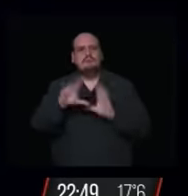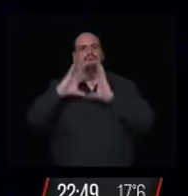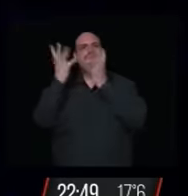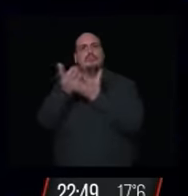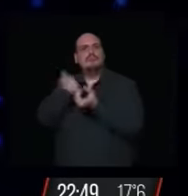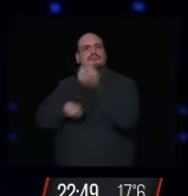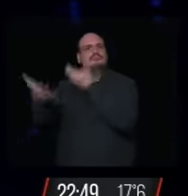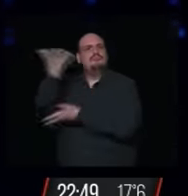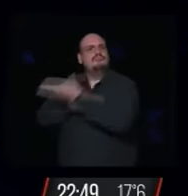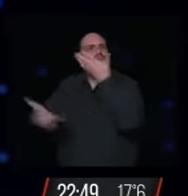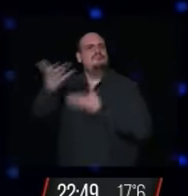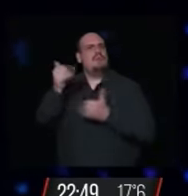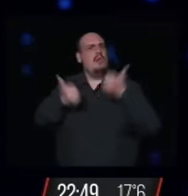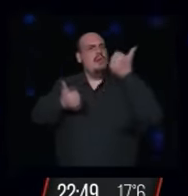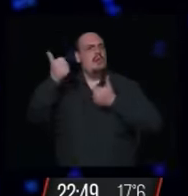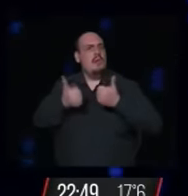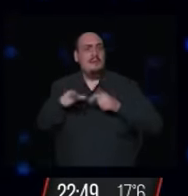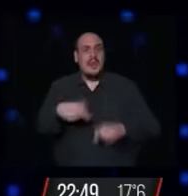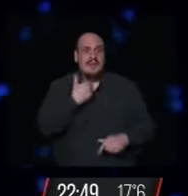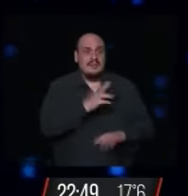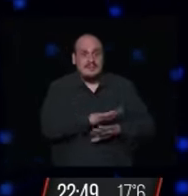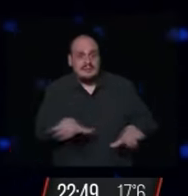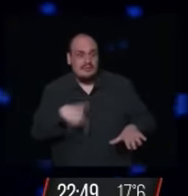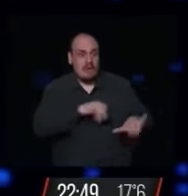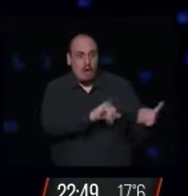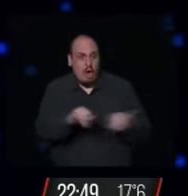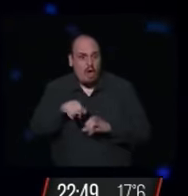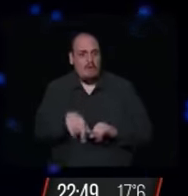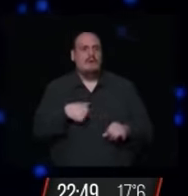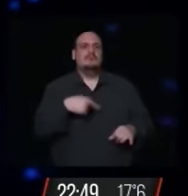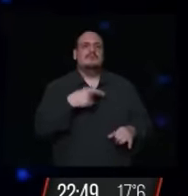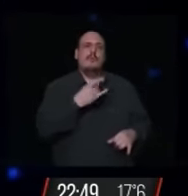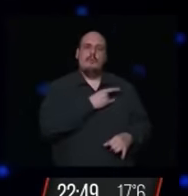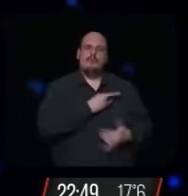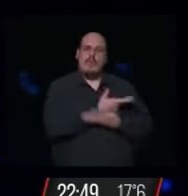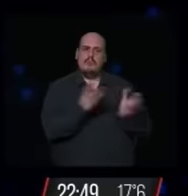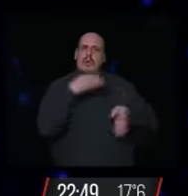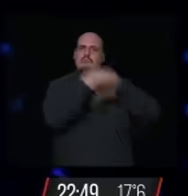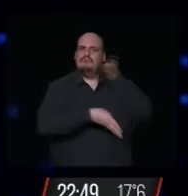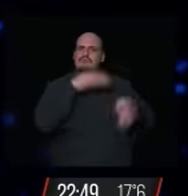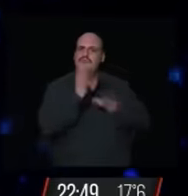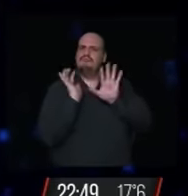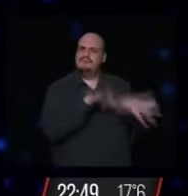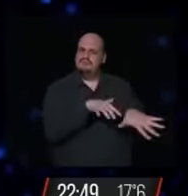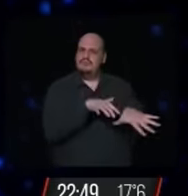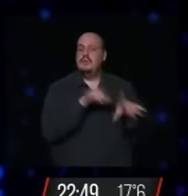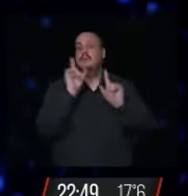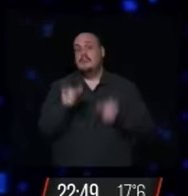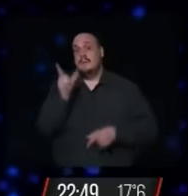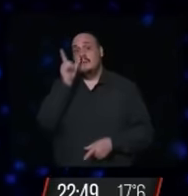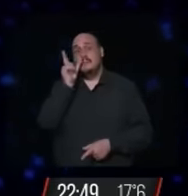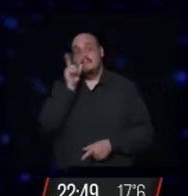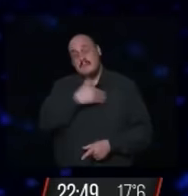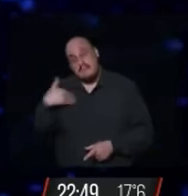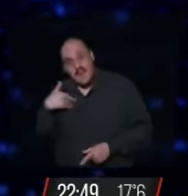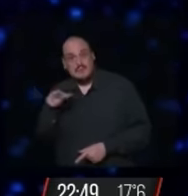Quiero ser presidente para que nuestros pibes sigan yendo a la universidad pública, pero sobre todas las cosas, para que nuestras mamás y nuestras